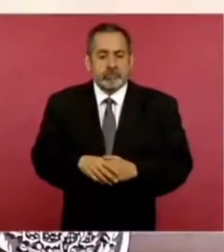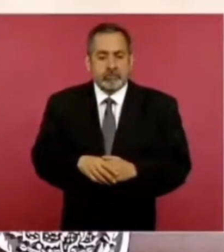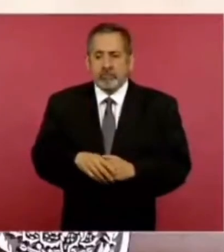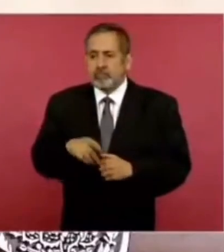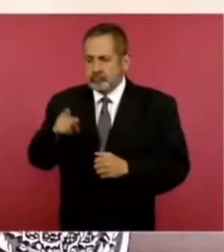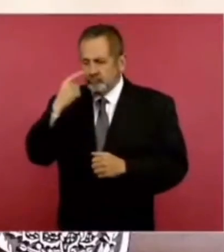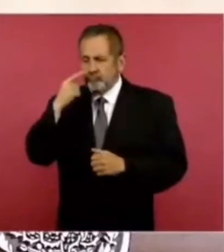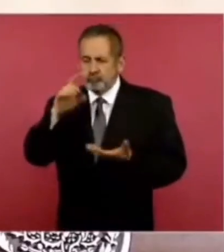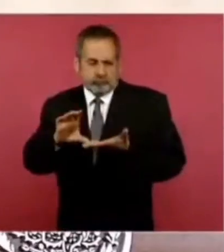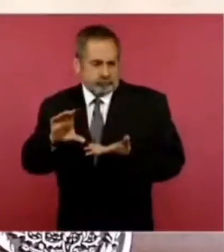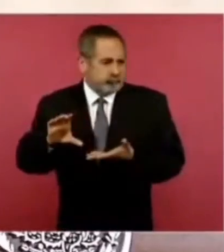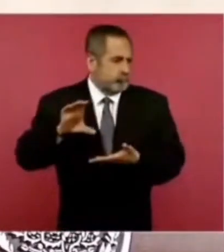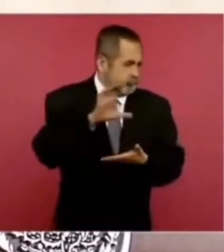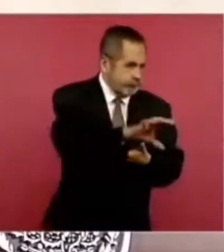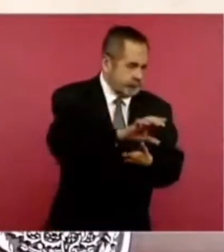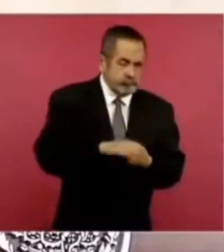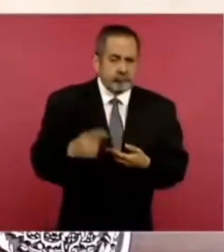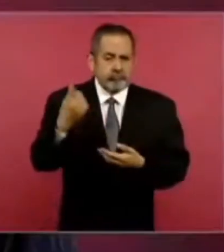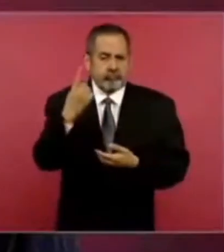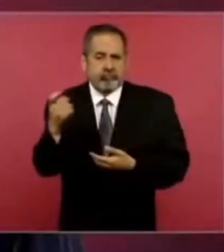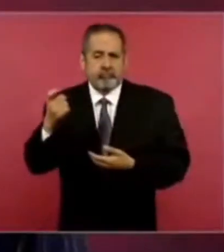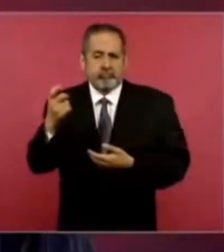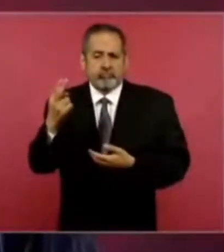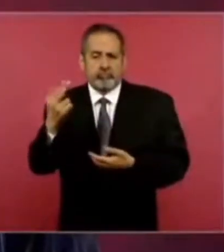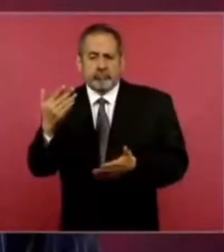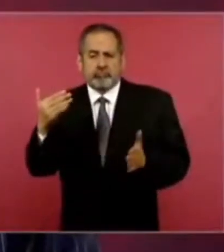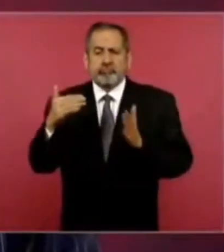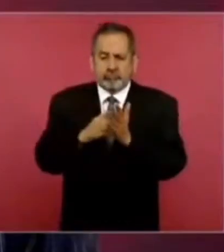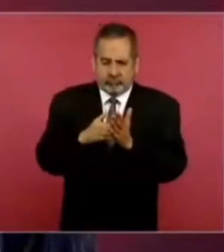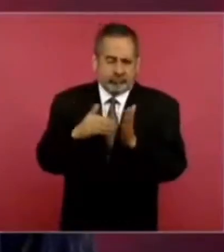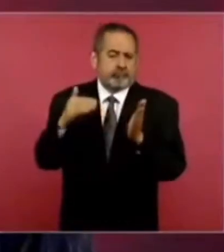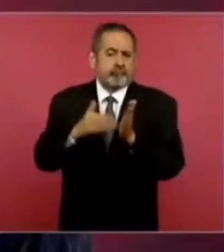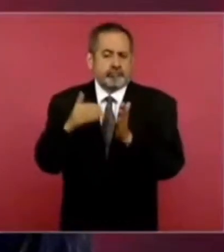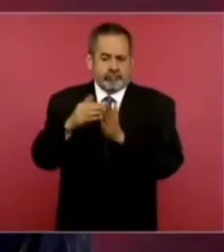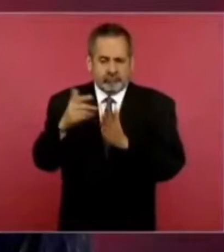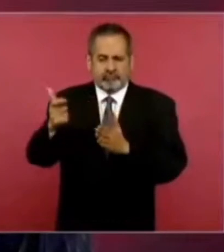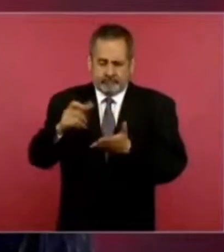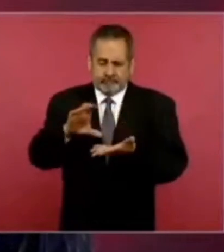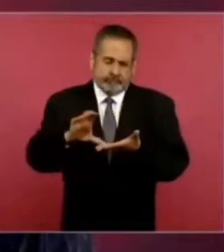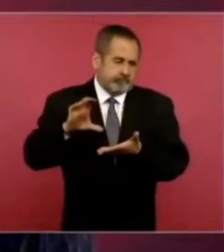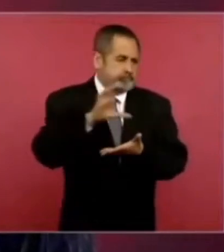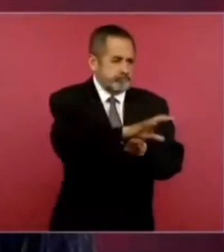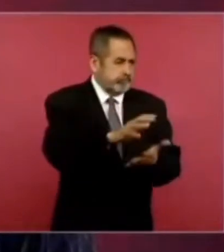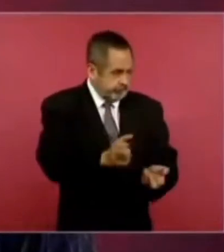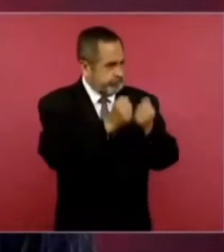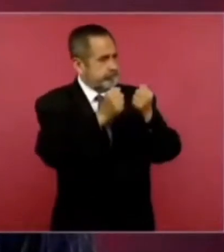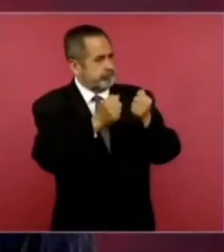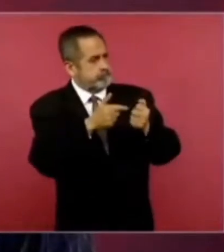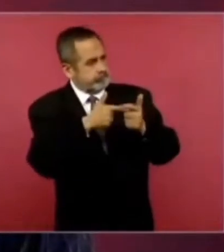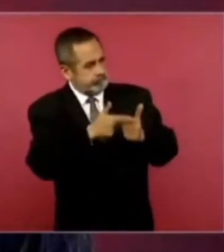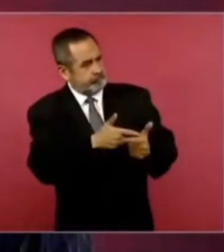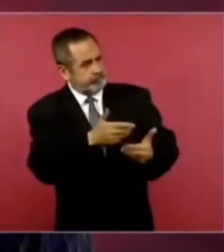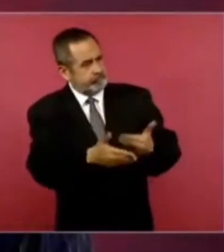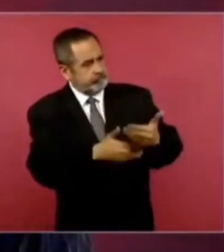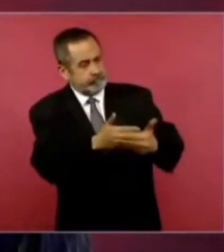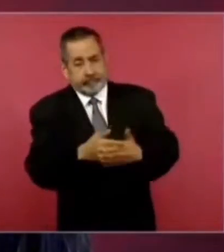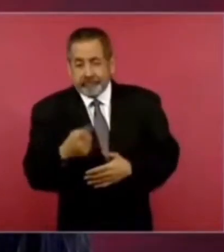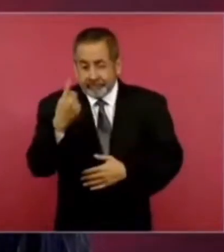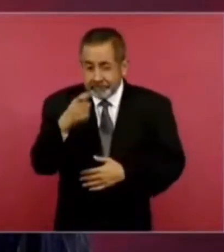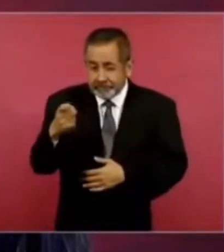los que vendían los boletos eran extranjeros. Es hasta que llega